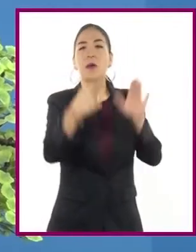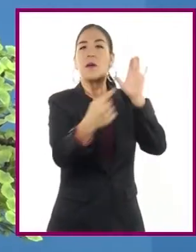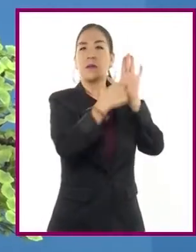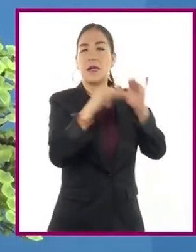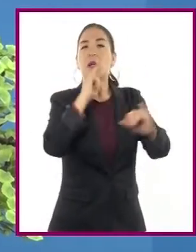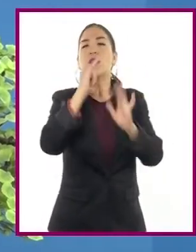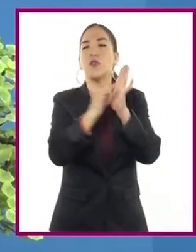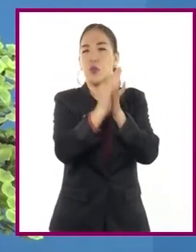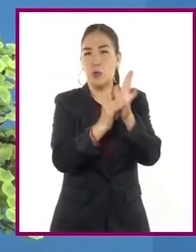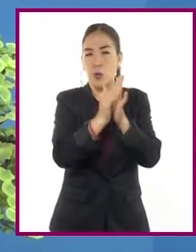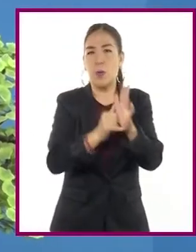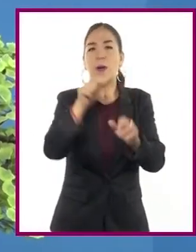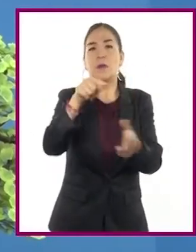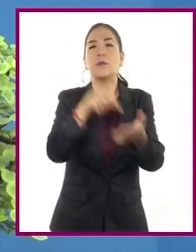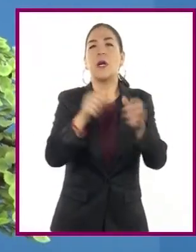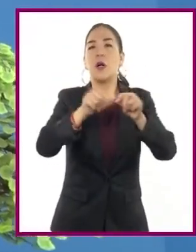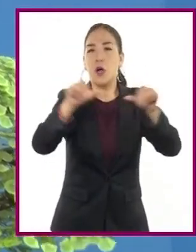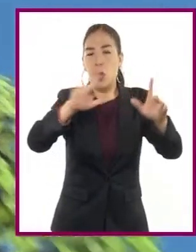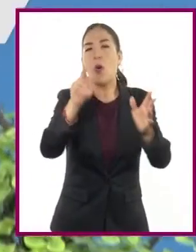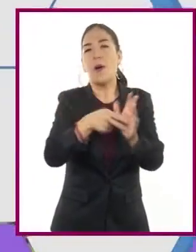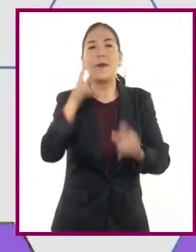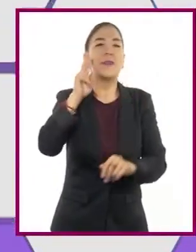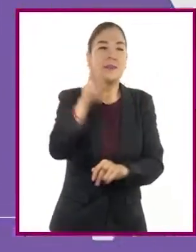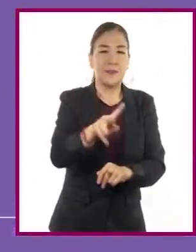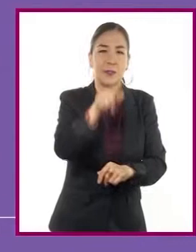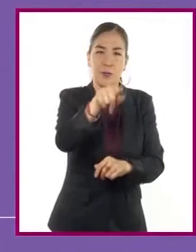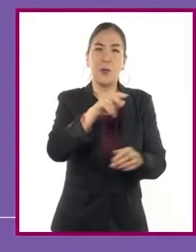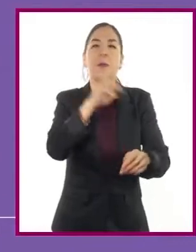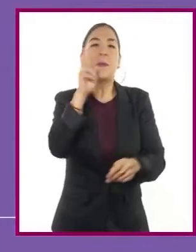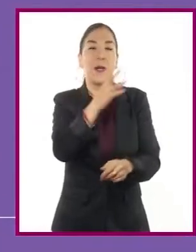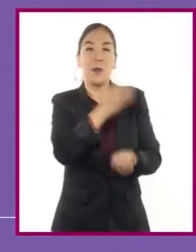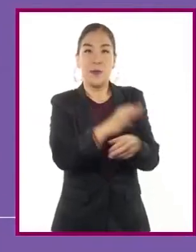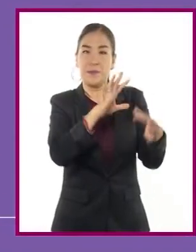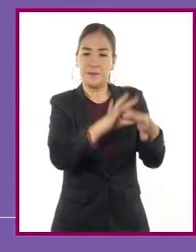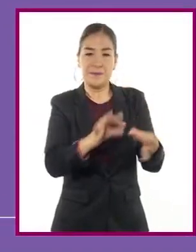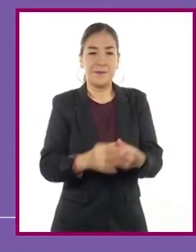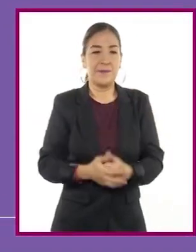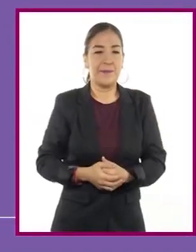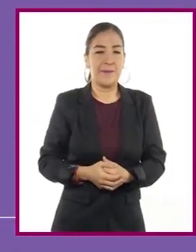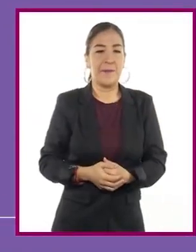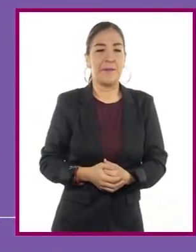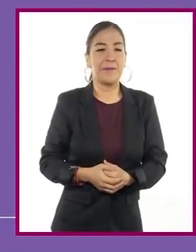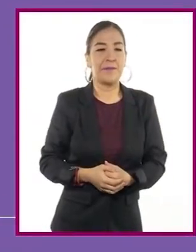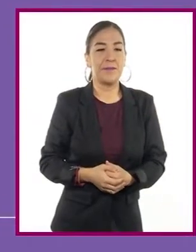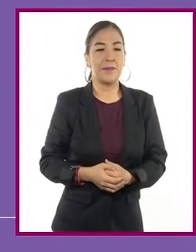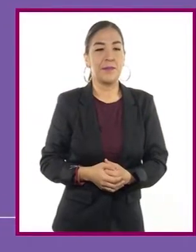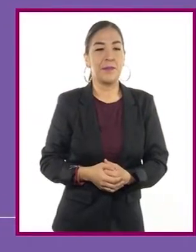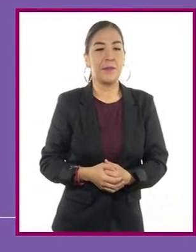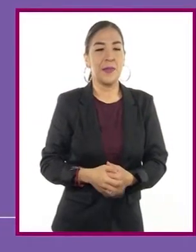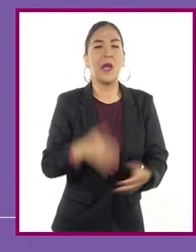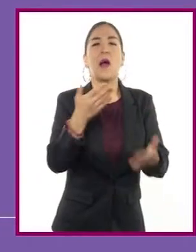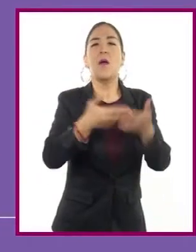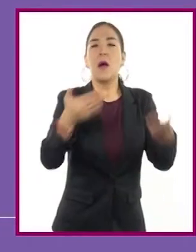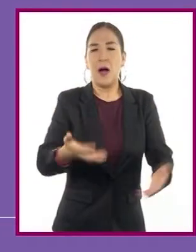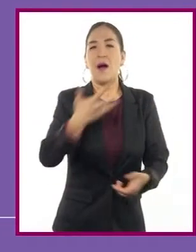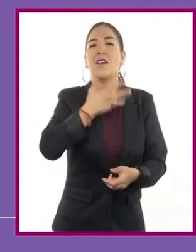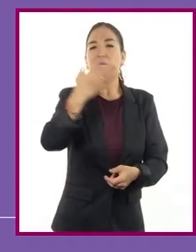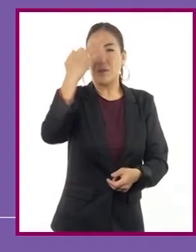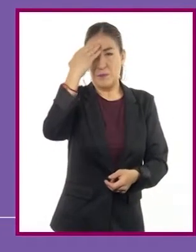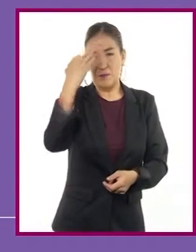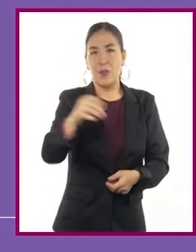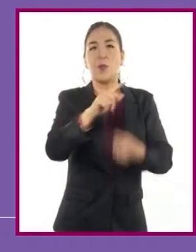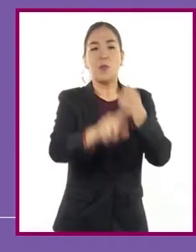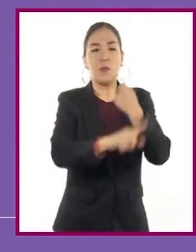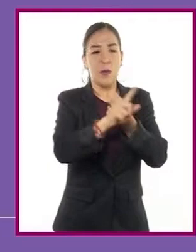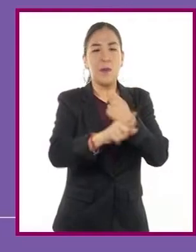en pantalla. Adelante con el video. En la actualidad, Existe un tribunal de justicia en el mundo que se